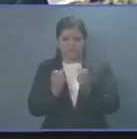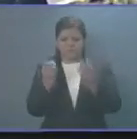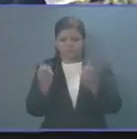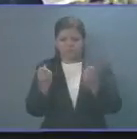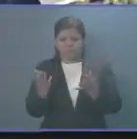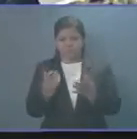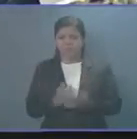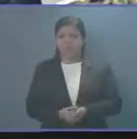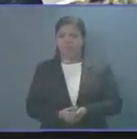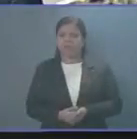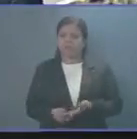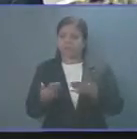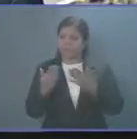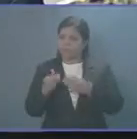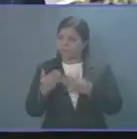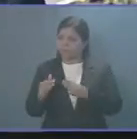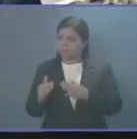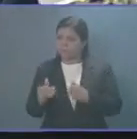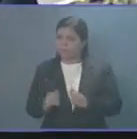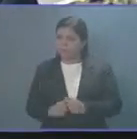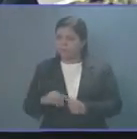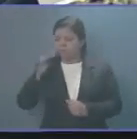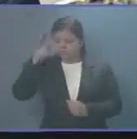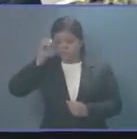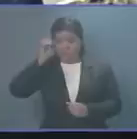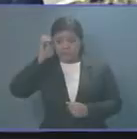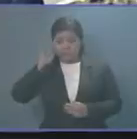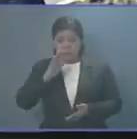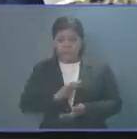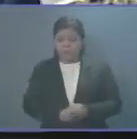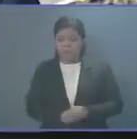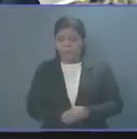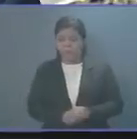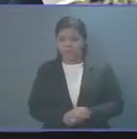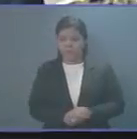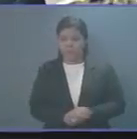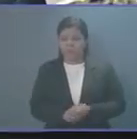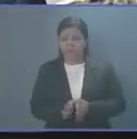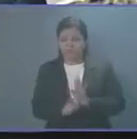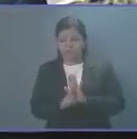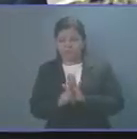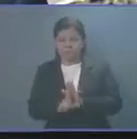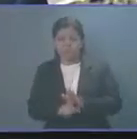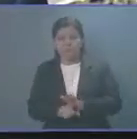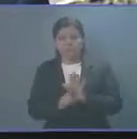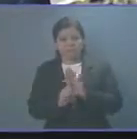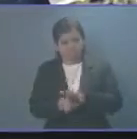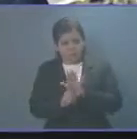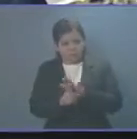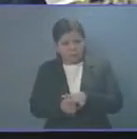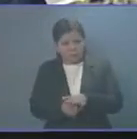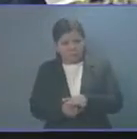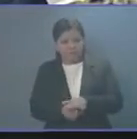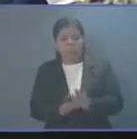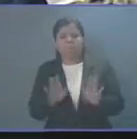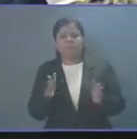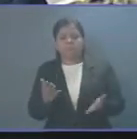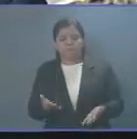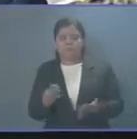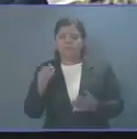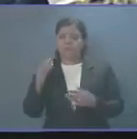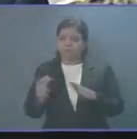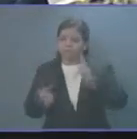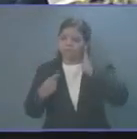hubo diversas opiniones, presiones para que la radio, para que